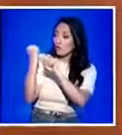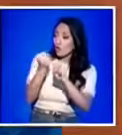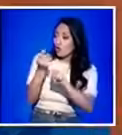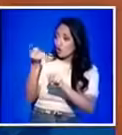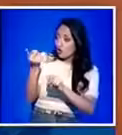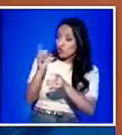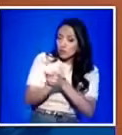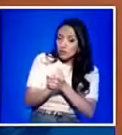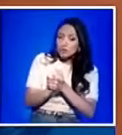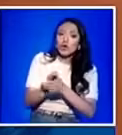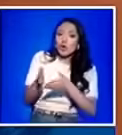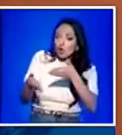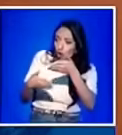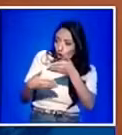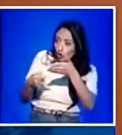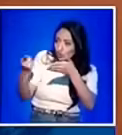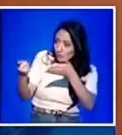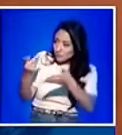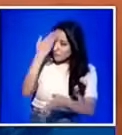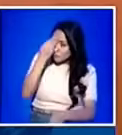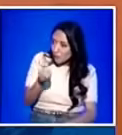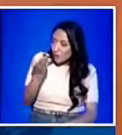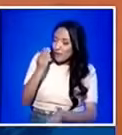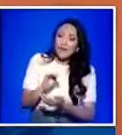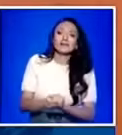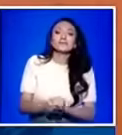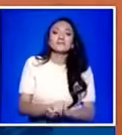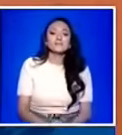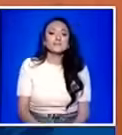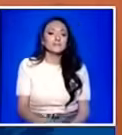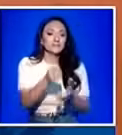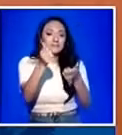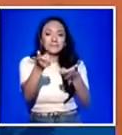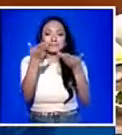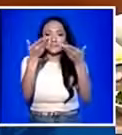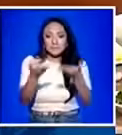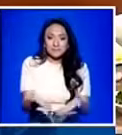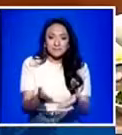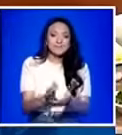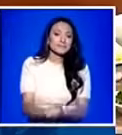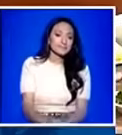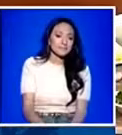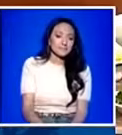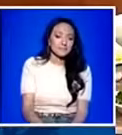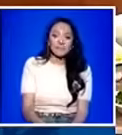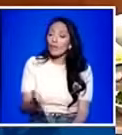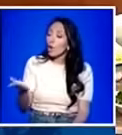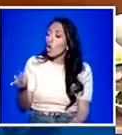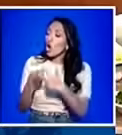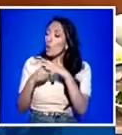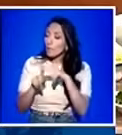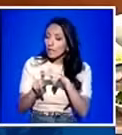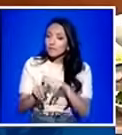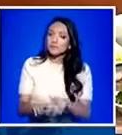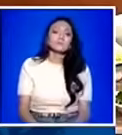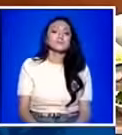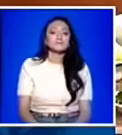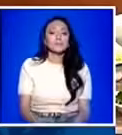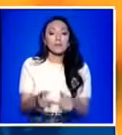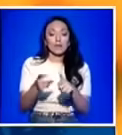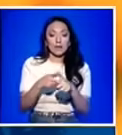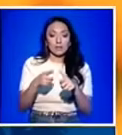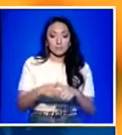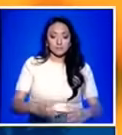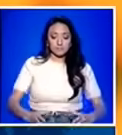Solidarios, conoceremos sus secretos. Moniquita, buenos días. Andreita, bienvenida a esta su casa. Gracias, ¿cómo empezamos? A ver, nosotros ponemos